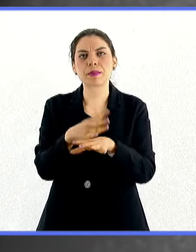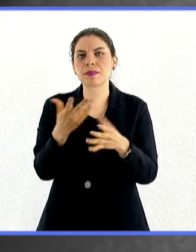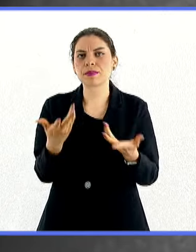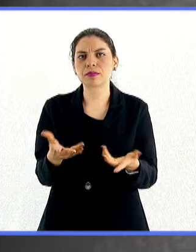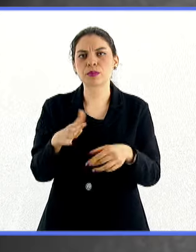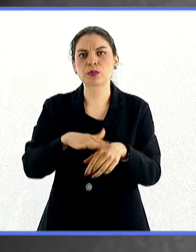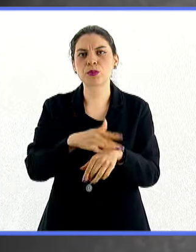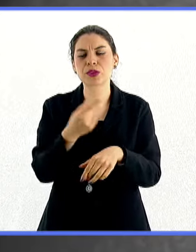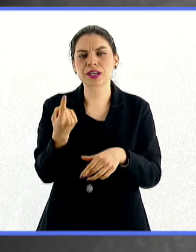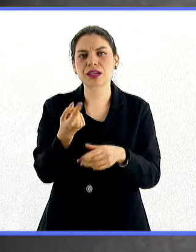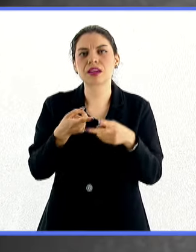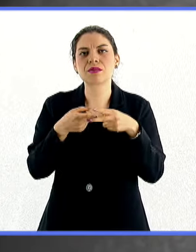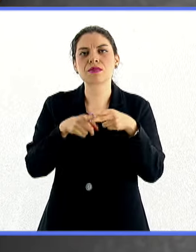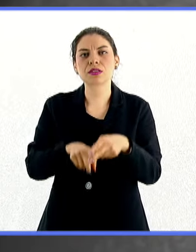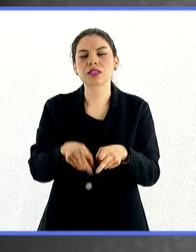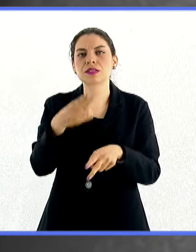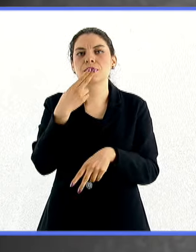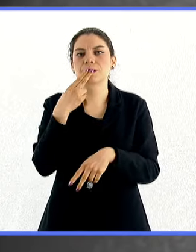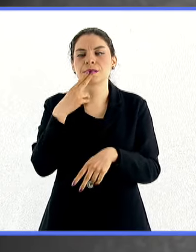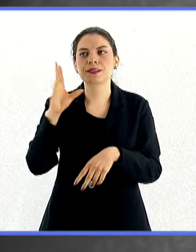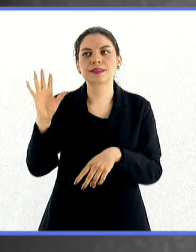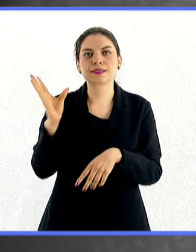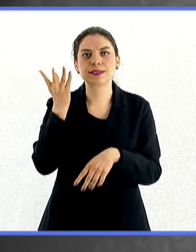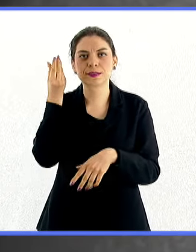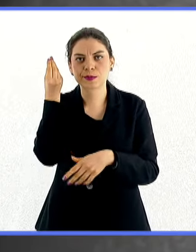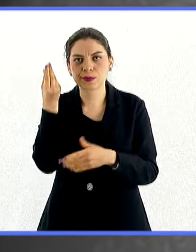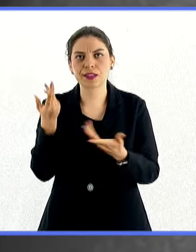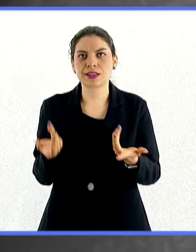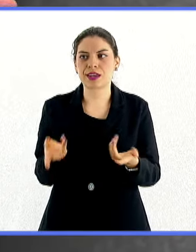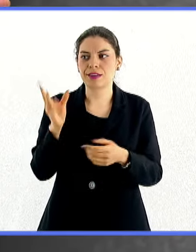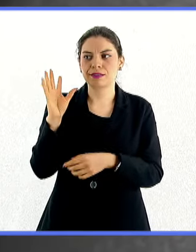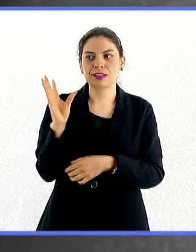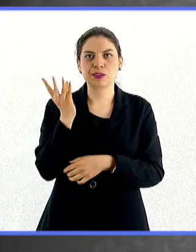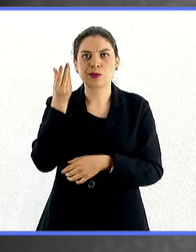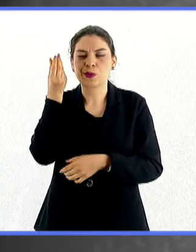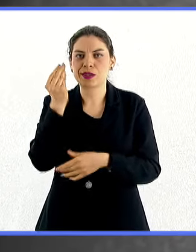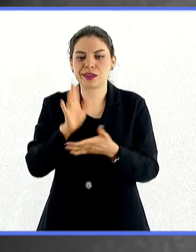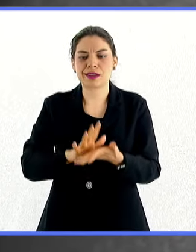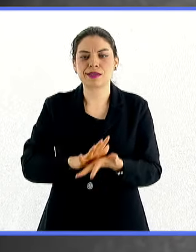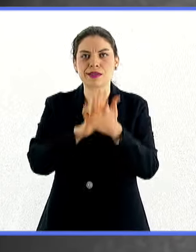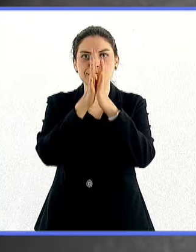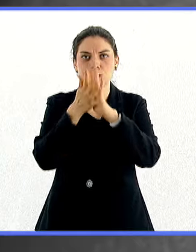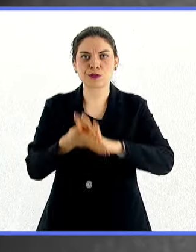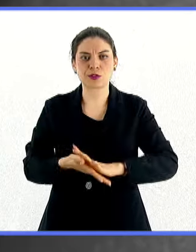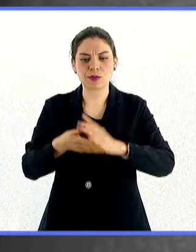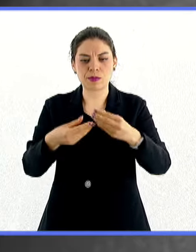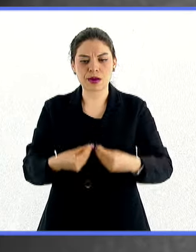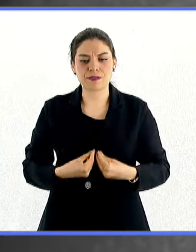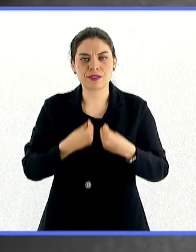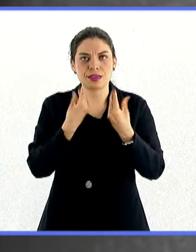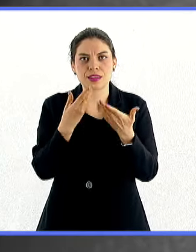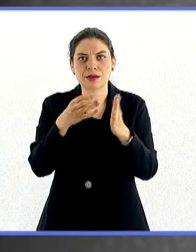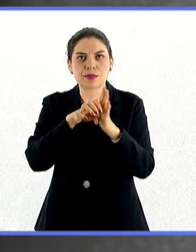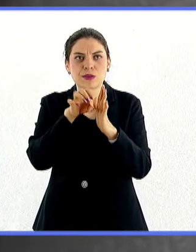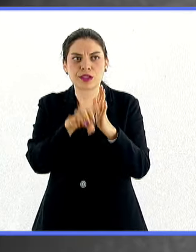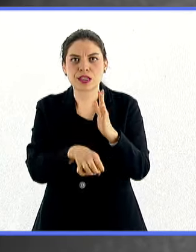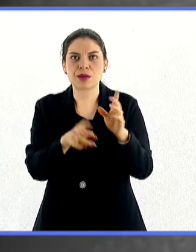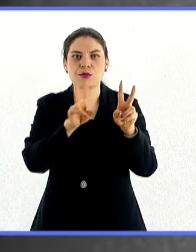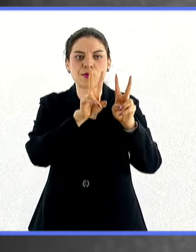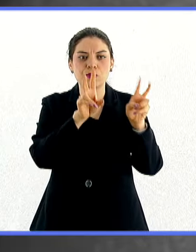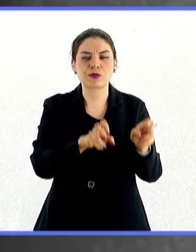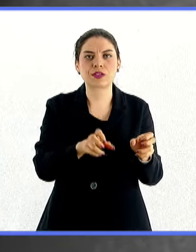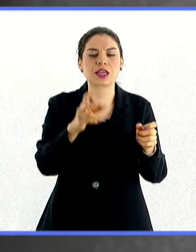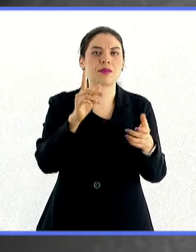métodos digitales. O sea, la cibernética transformó cualquier tipo de relaciones que tenemos hoy, relaciones legales, relaciones